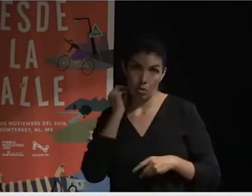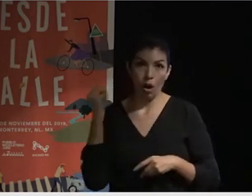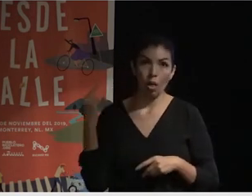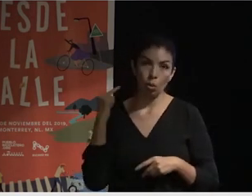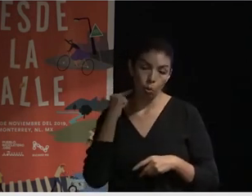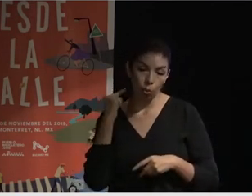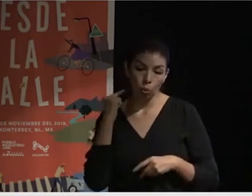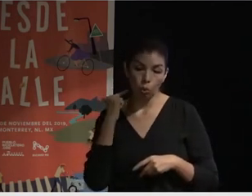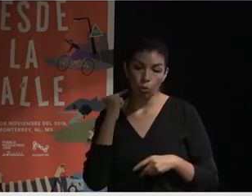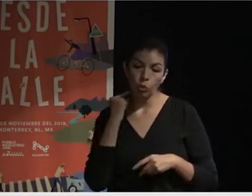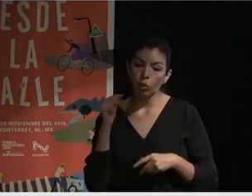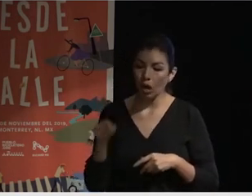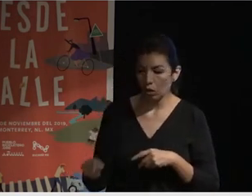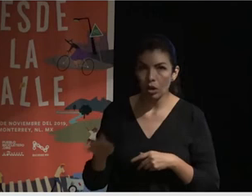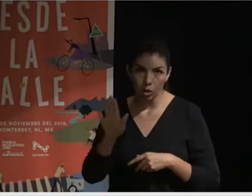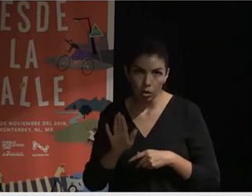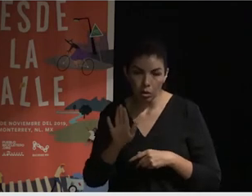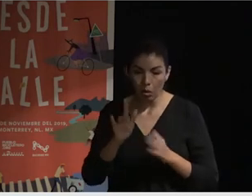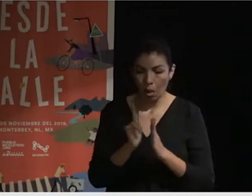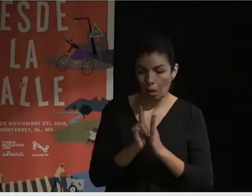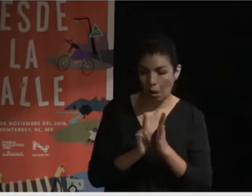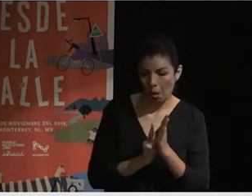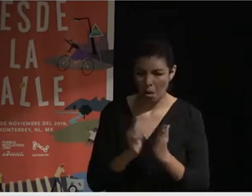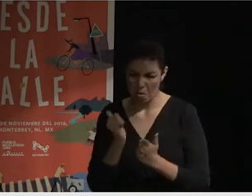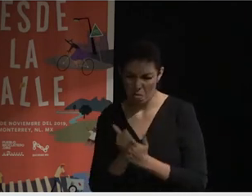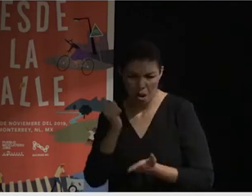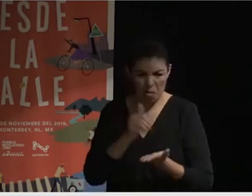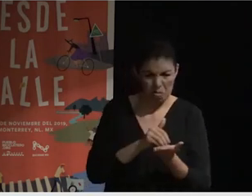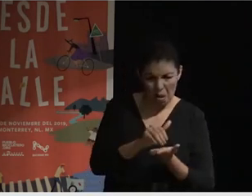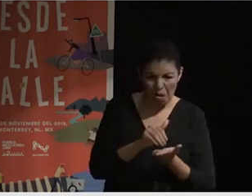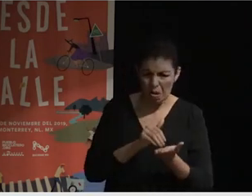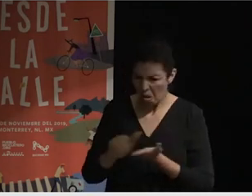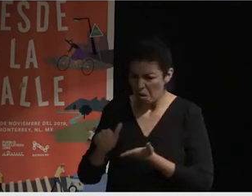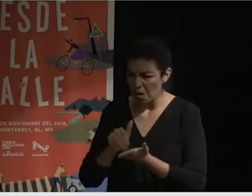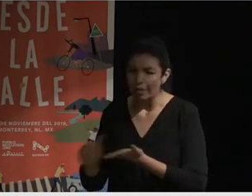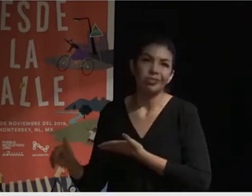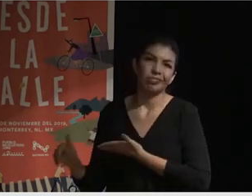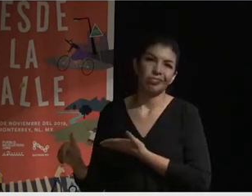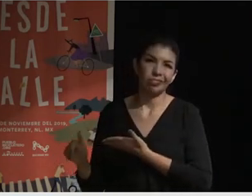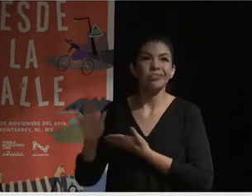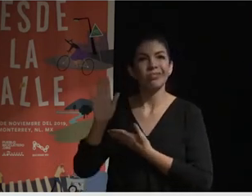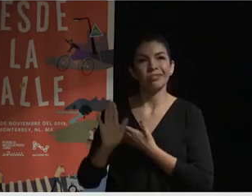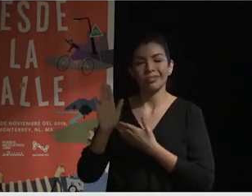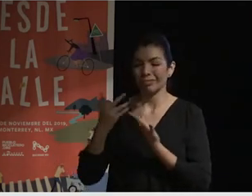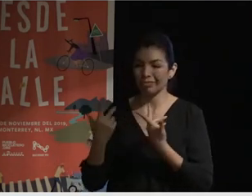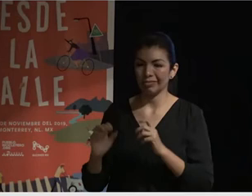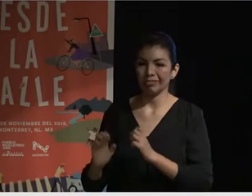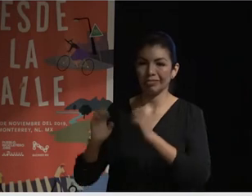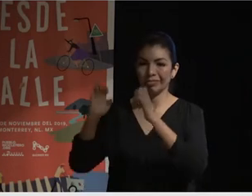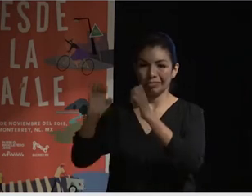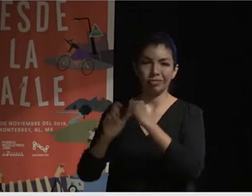legitimando desalojos con firmas de juzgado. O sea, sí hay redes de corrupción bastante, bastante